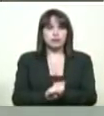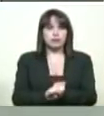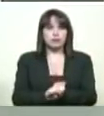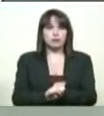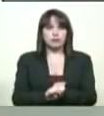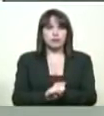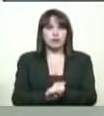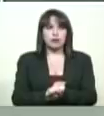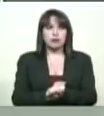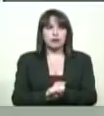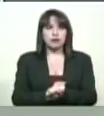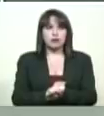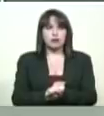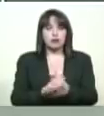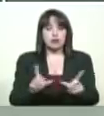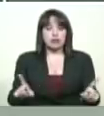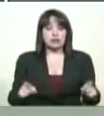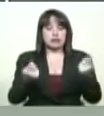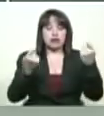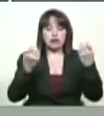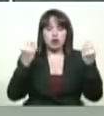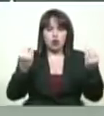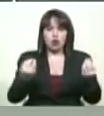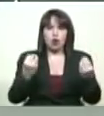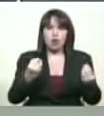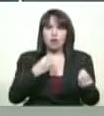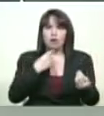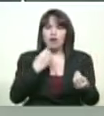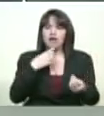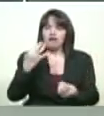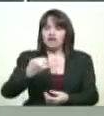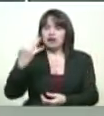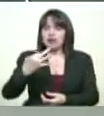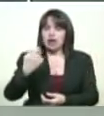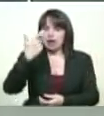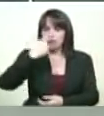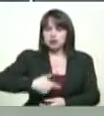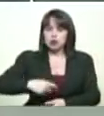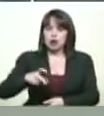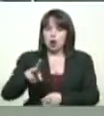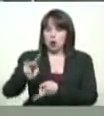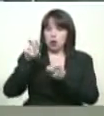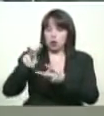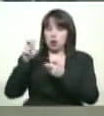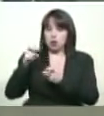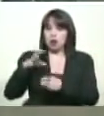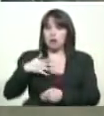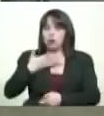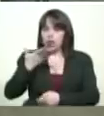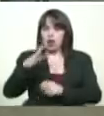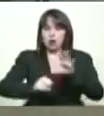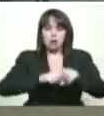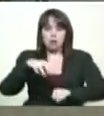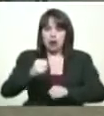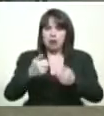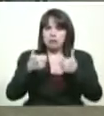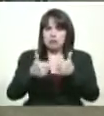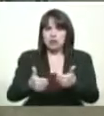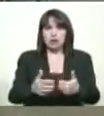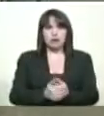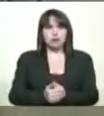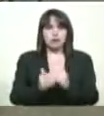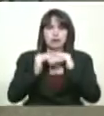recuperar la capacidad adquisitiva verdadera y real de los trabajadores y trabajadoras recuperar la